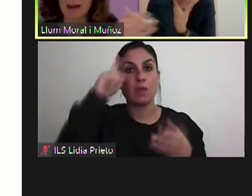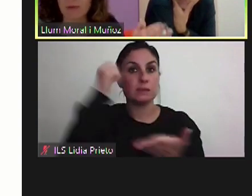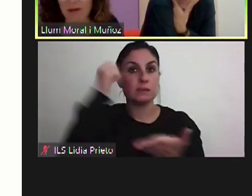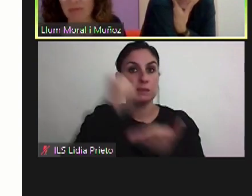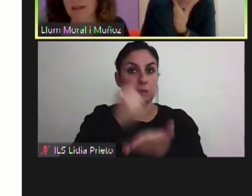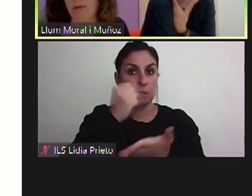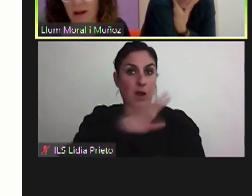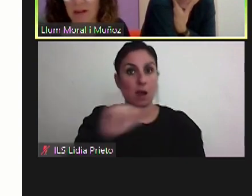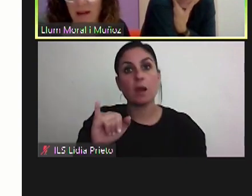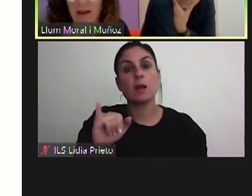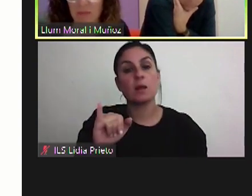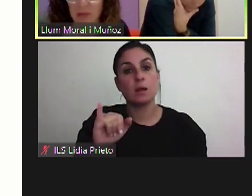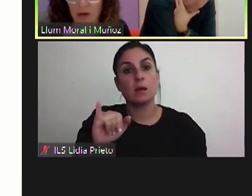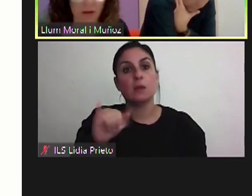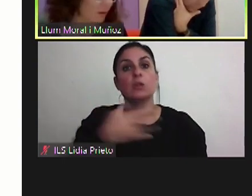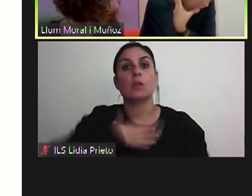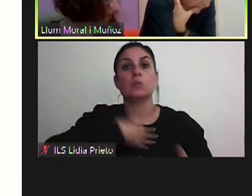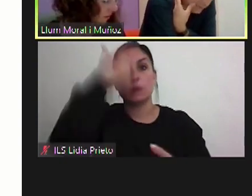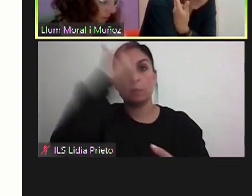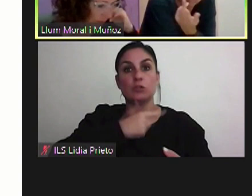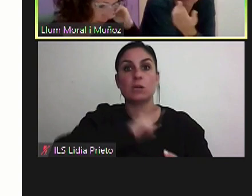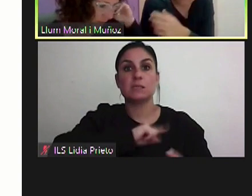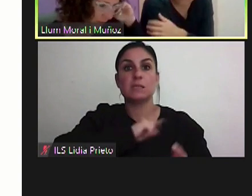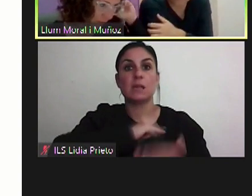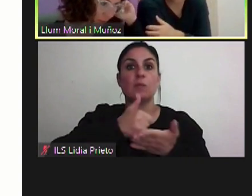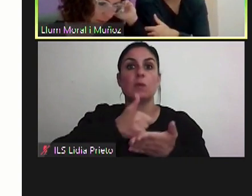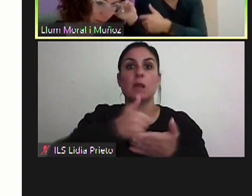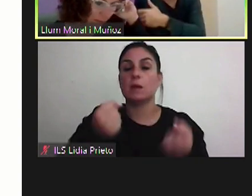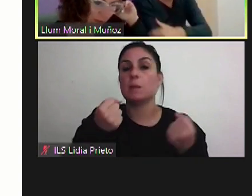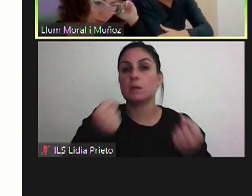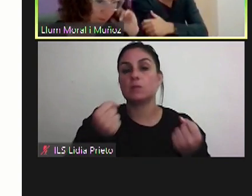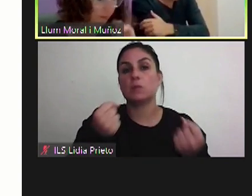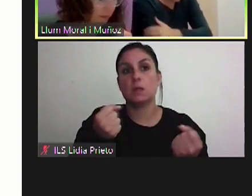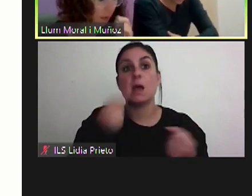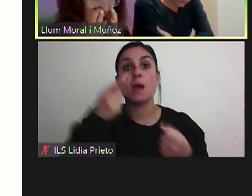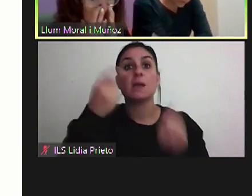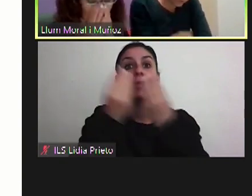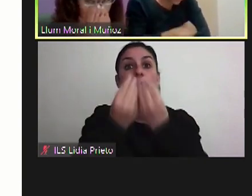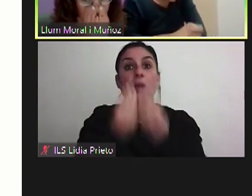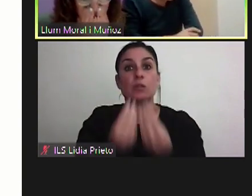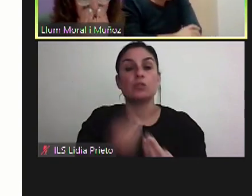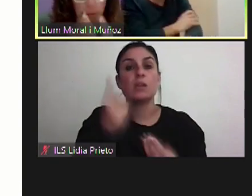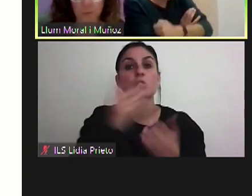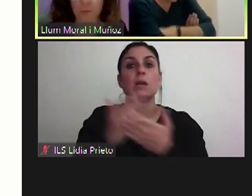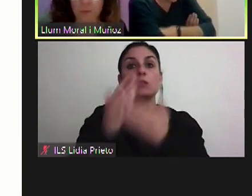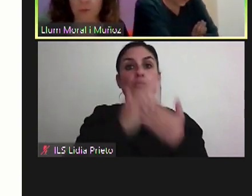llega también a una parte de la vulnerabilidad de la persona. Sí, pues como veis ahí los datos, esto es un estudio del